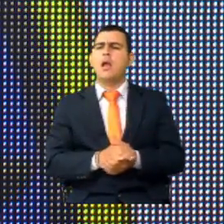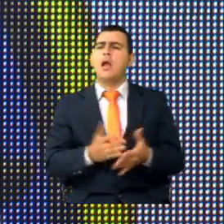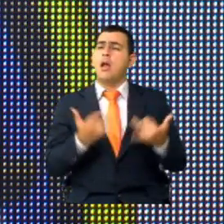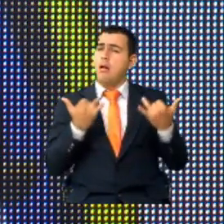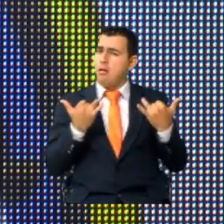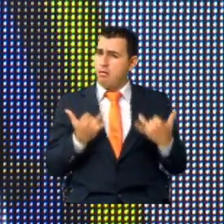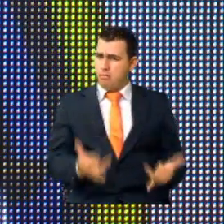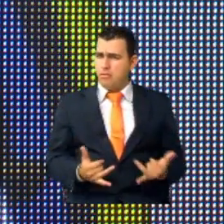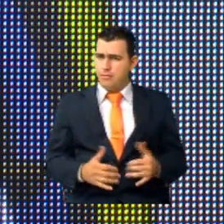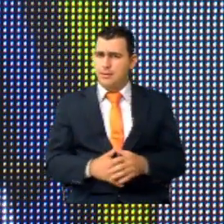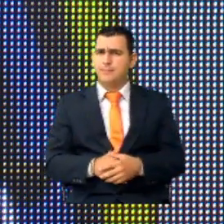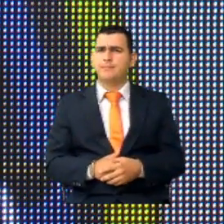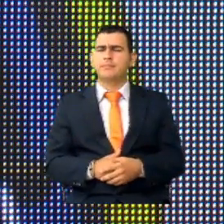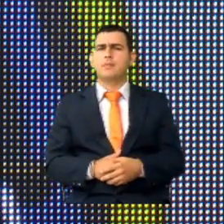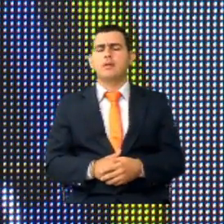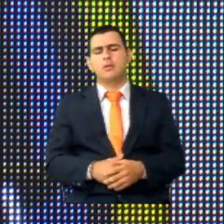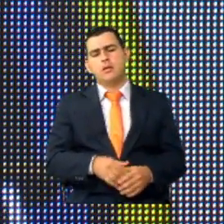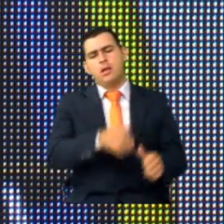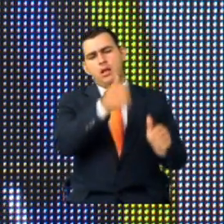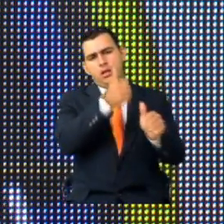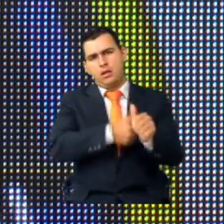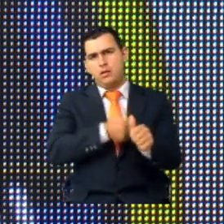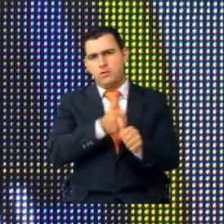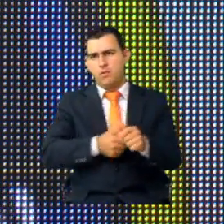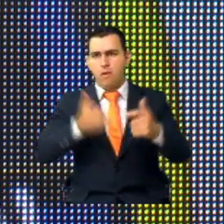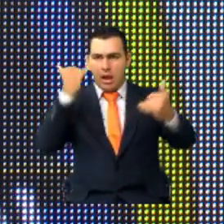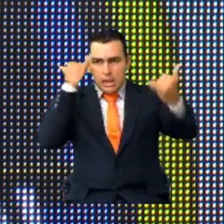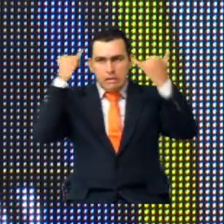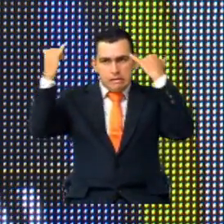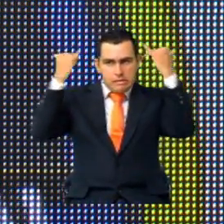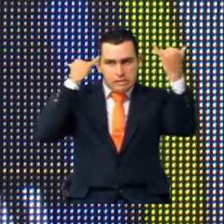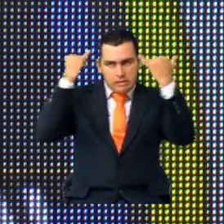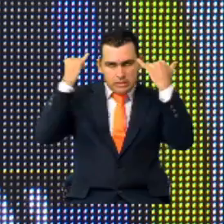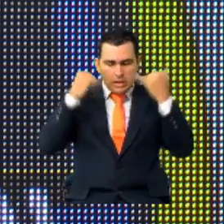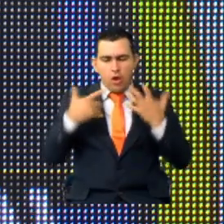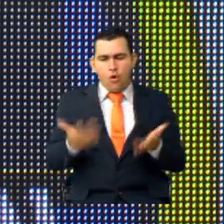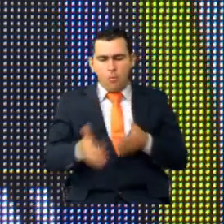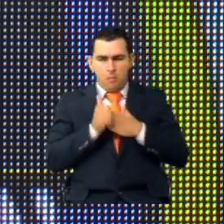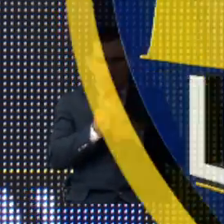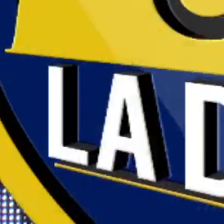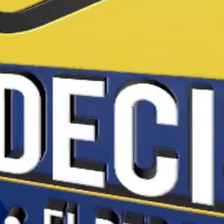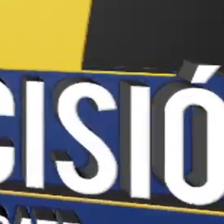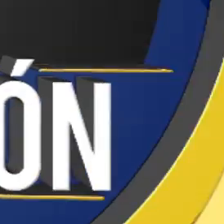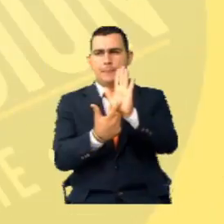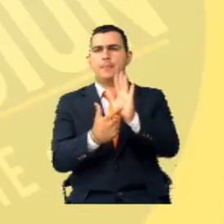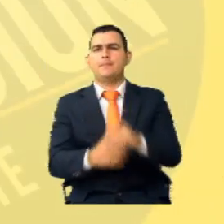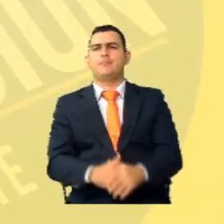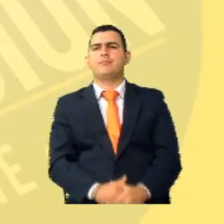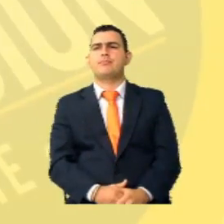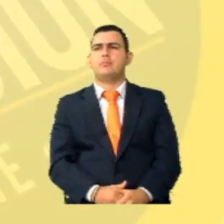ese instante el momento para el debate de ideas, para el cual conoceremos la metodología.